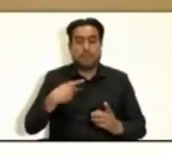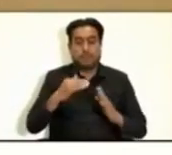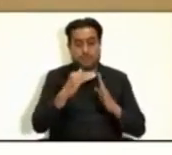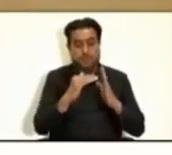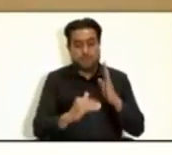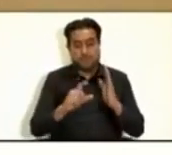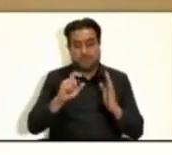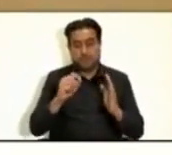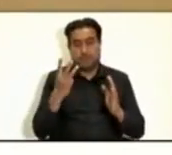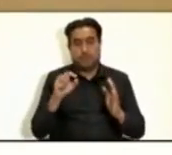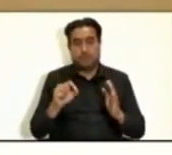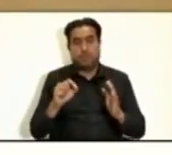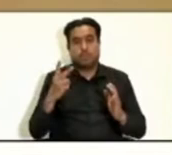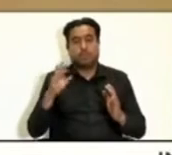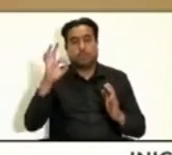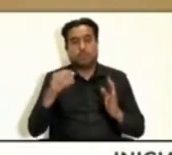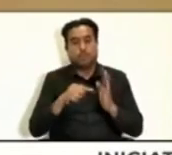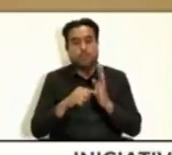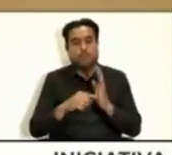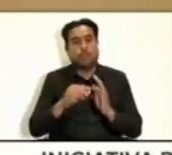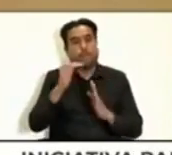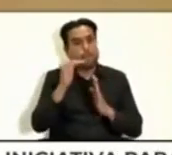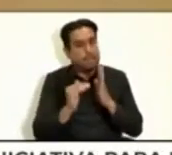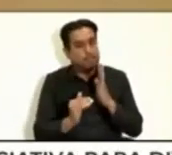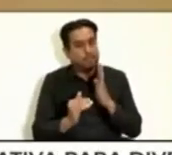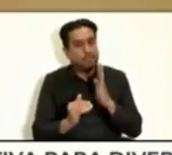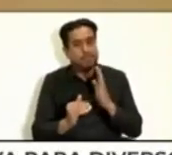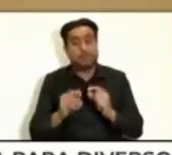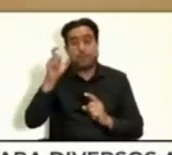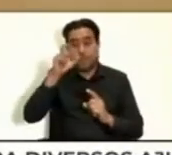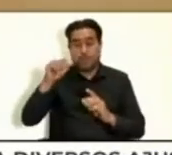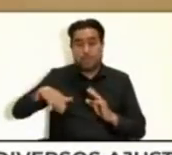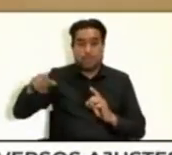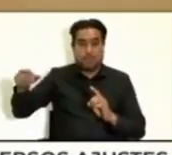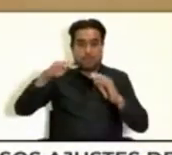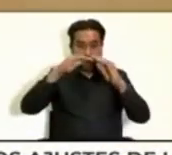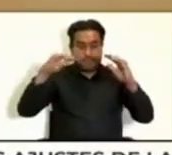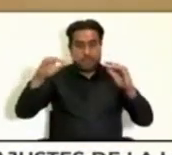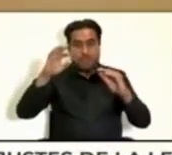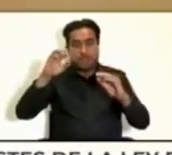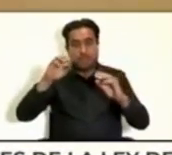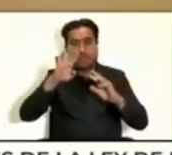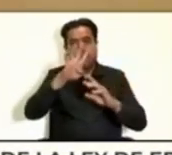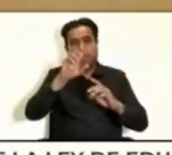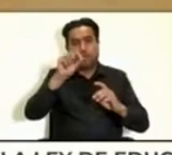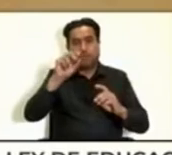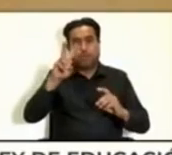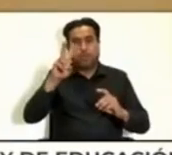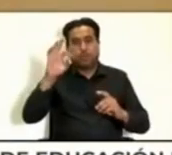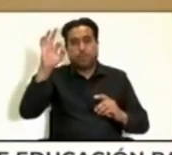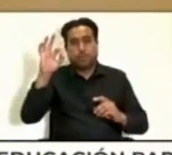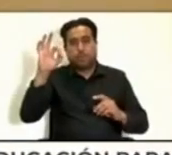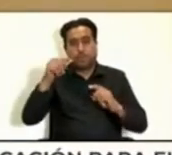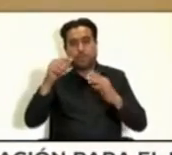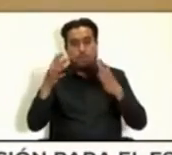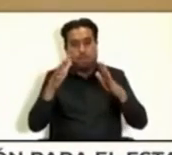23.2 por ciento en un momento en que la media nacional se encontraba 4.2 puntos porcentuales por